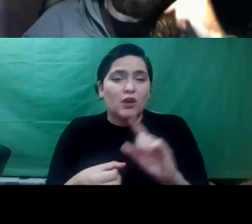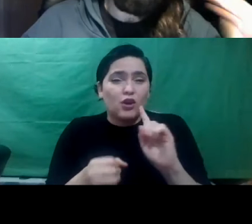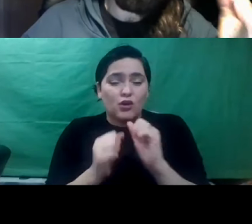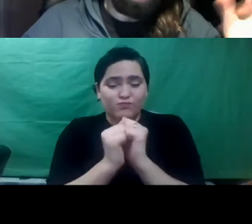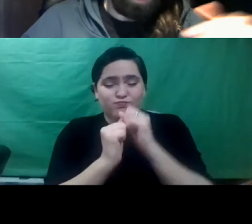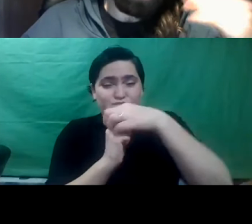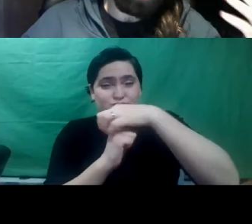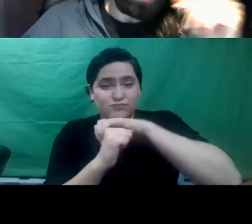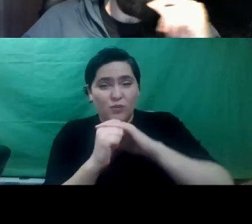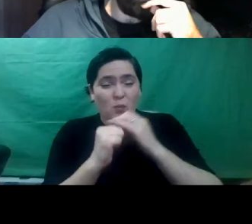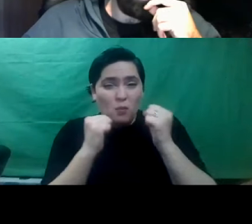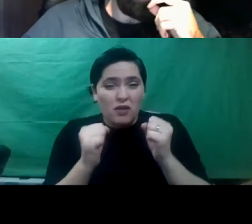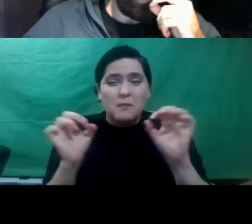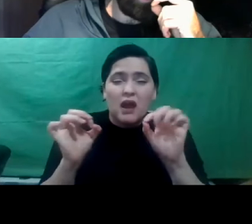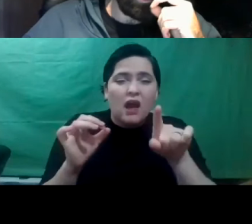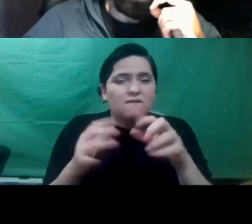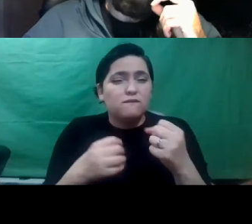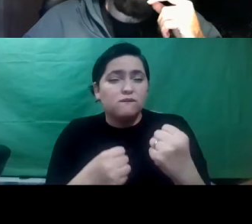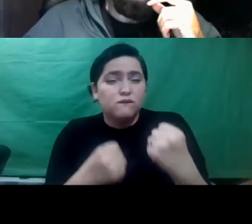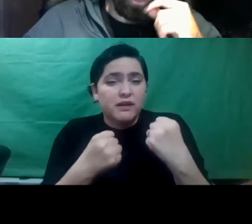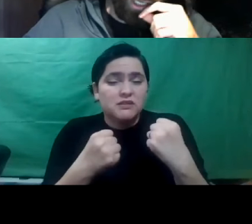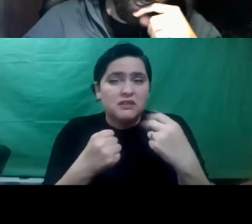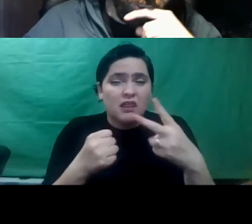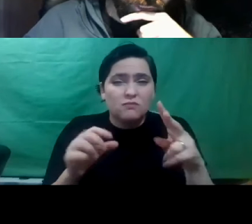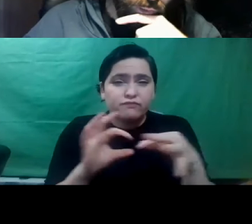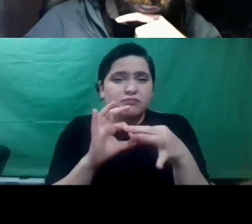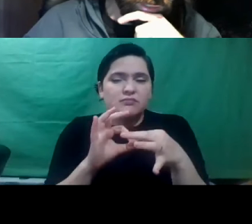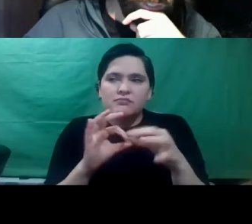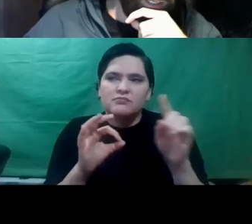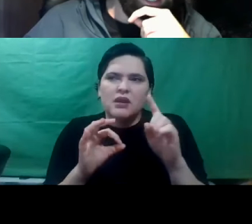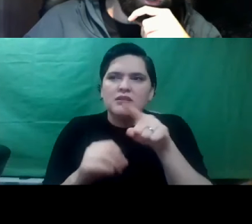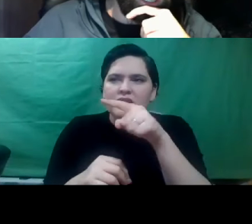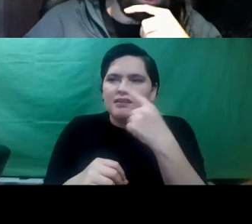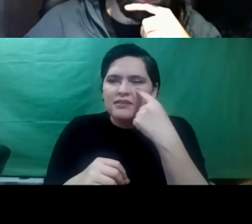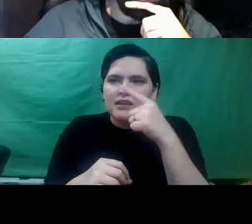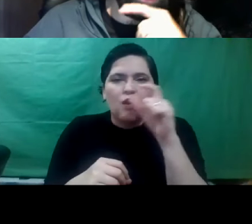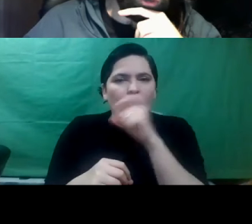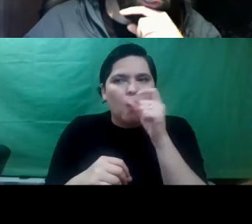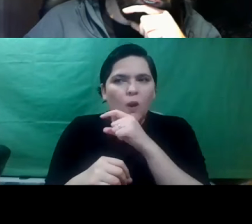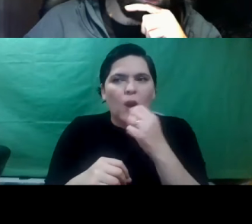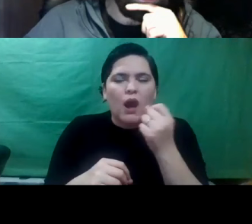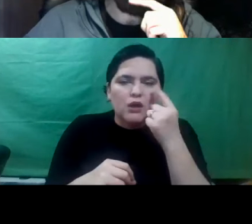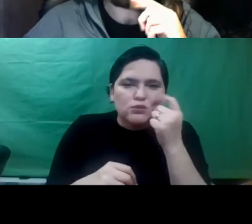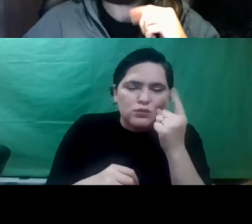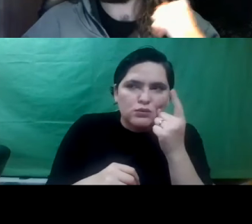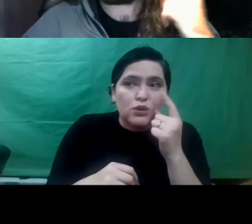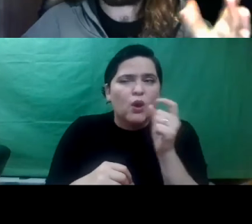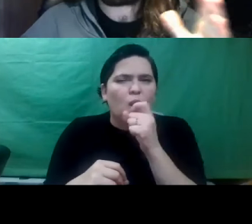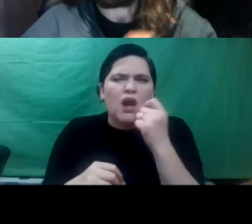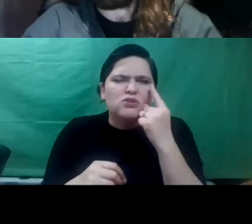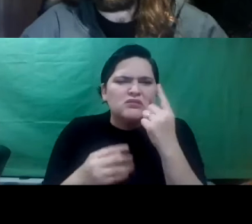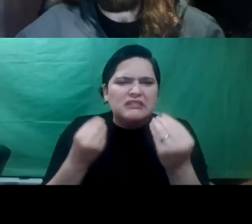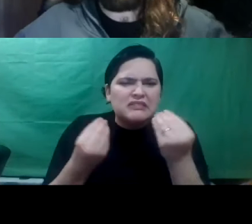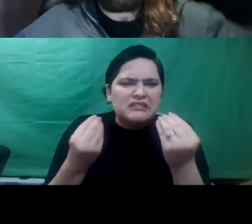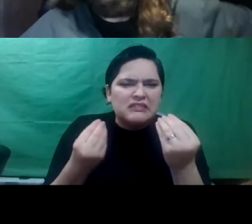fuerza, digamos. Su cambio de entropía es bien explicado por la fuerza, que es lo que muestro acá en las regiones rojas y las regiones azules. Estas regiones rojas y las regiones azules son